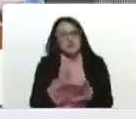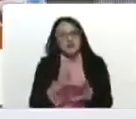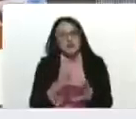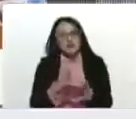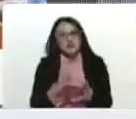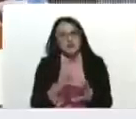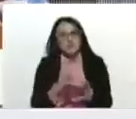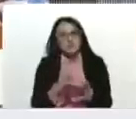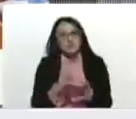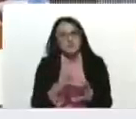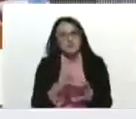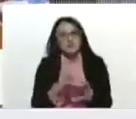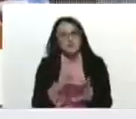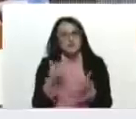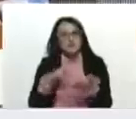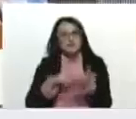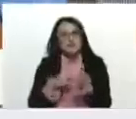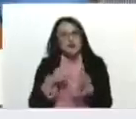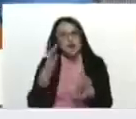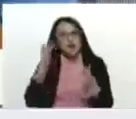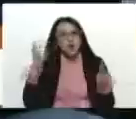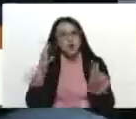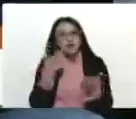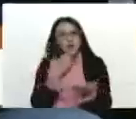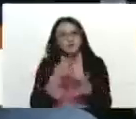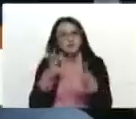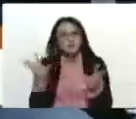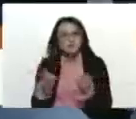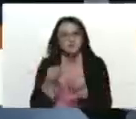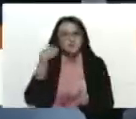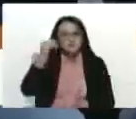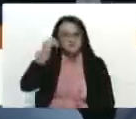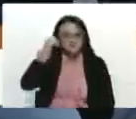es lo más cercano a la locura Muchísimas gracias